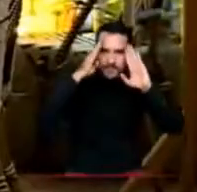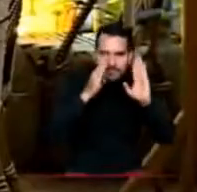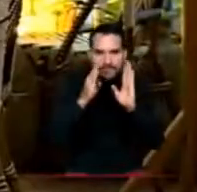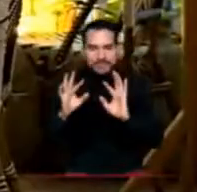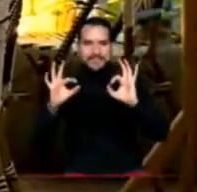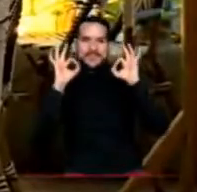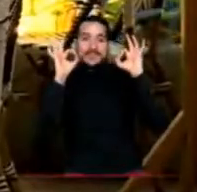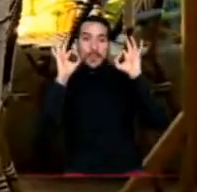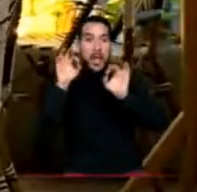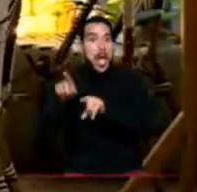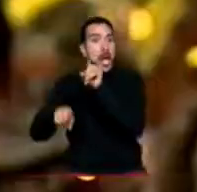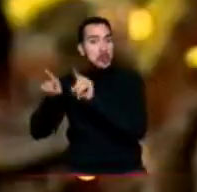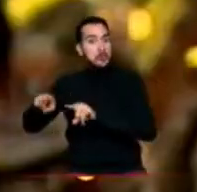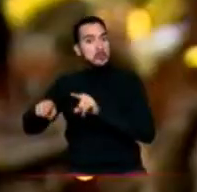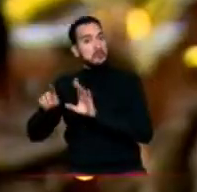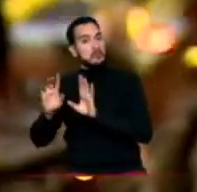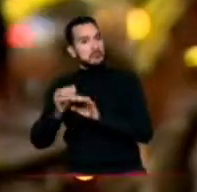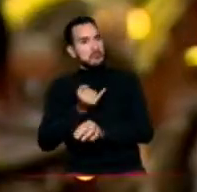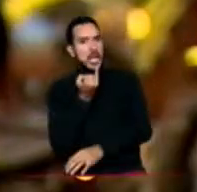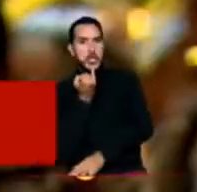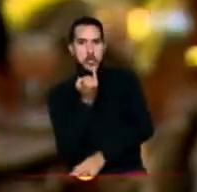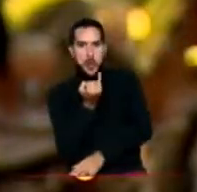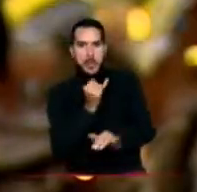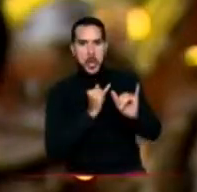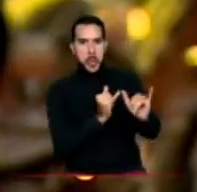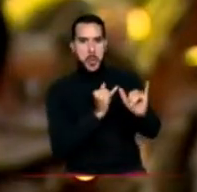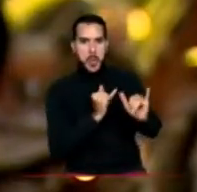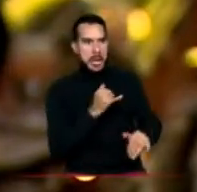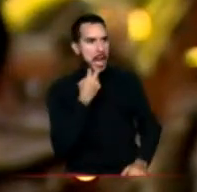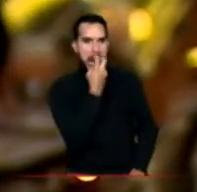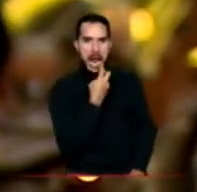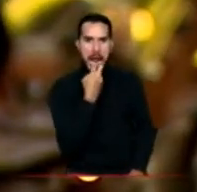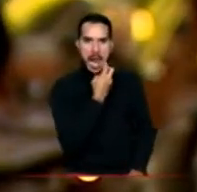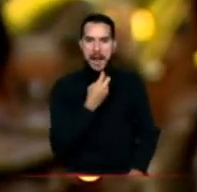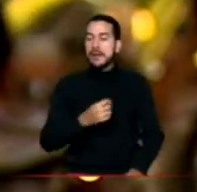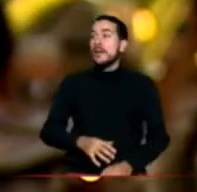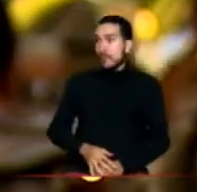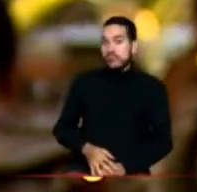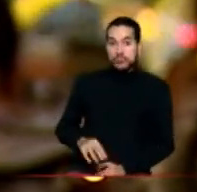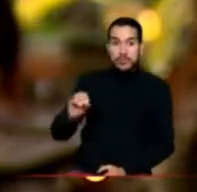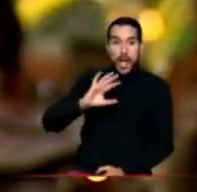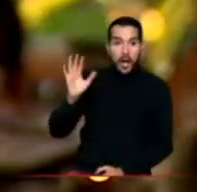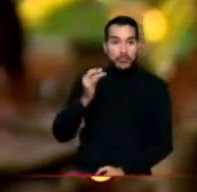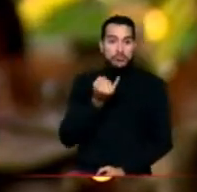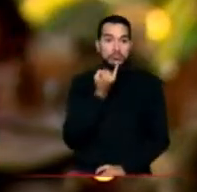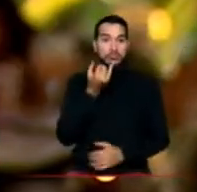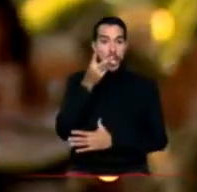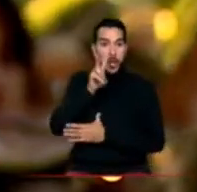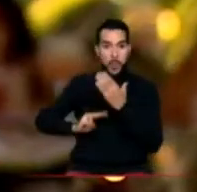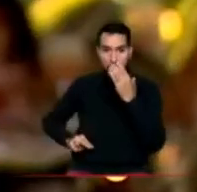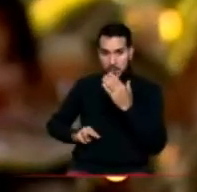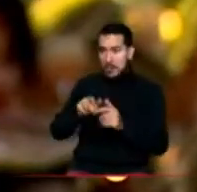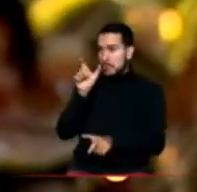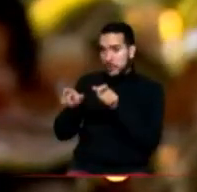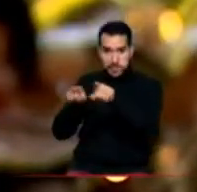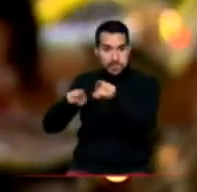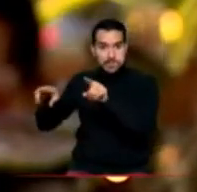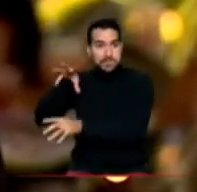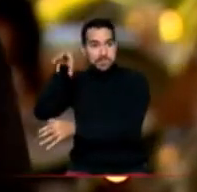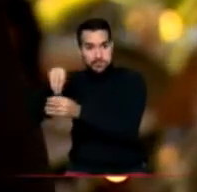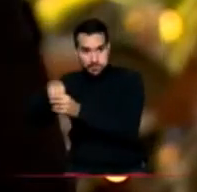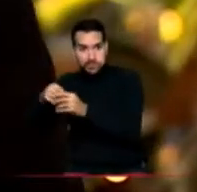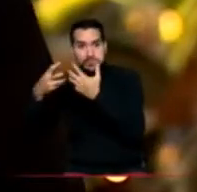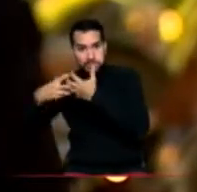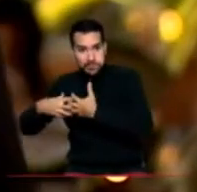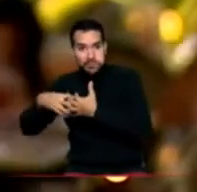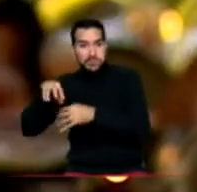turistas en su lengua nativa. Contamos con personal bilingüe en todas las áreas del restaurante, administradores, jefes de servicio,